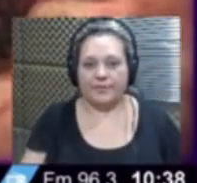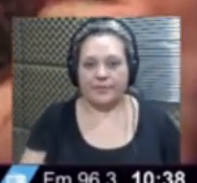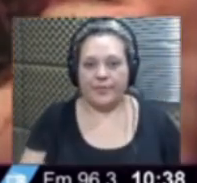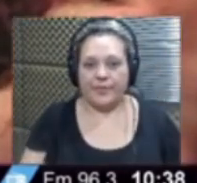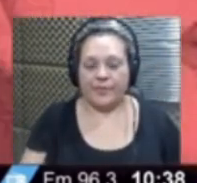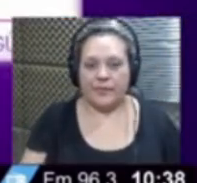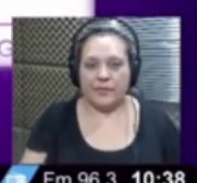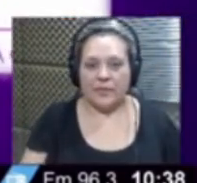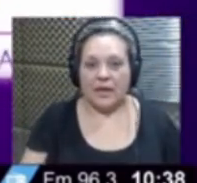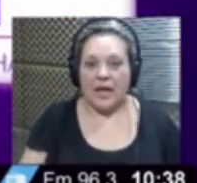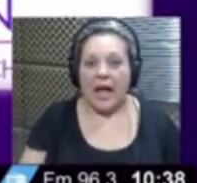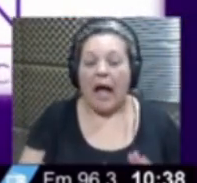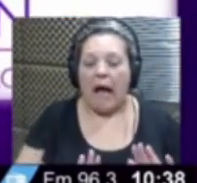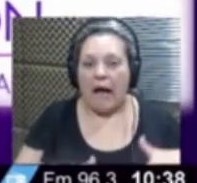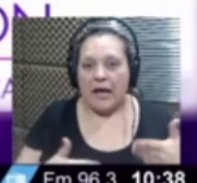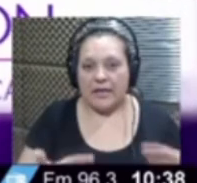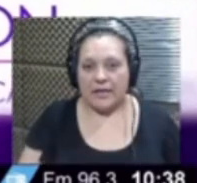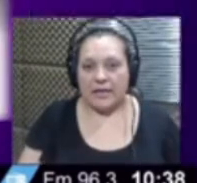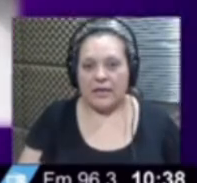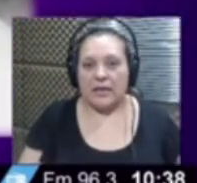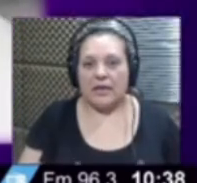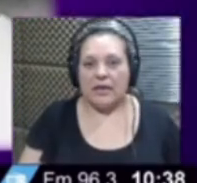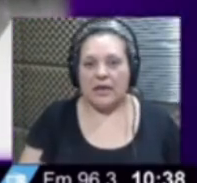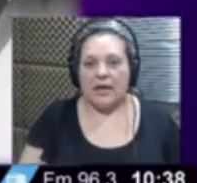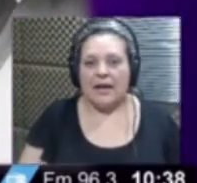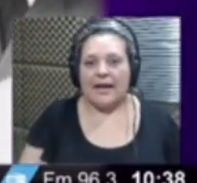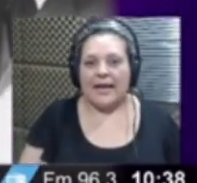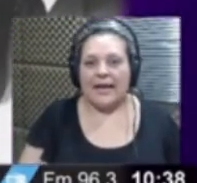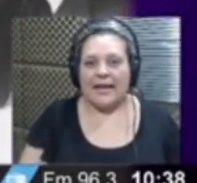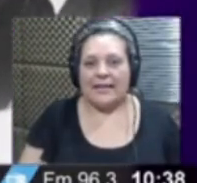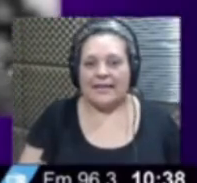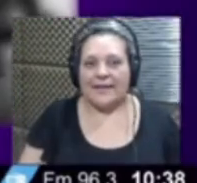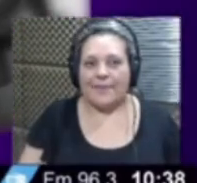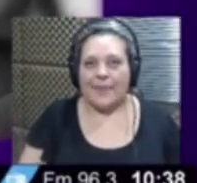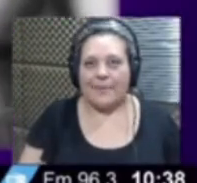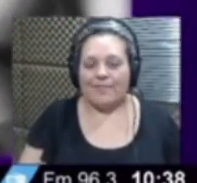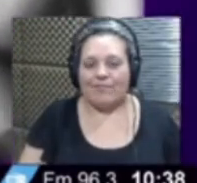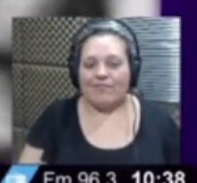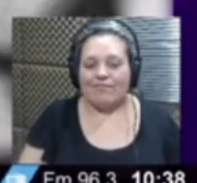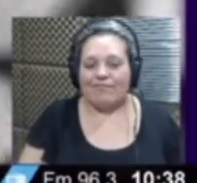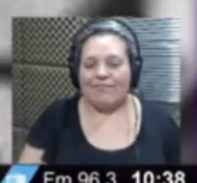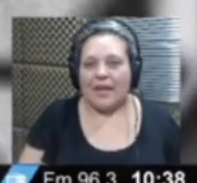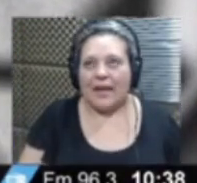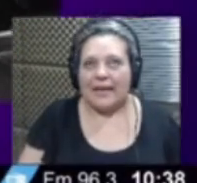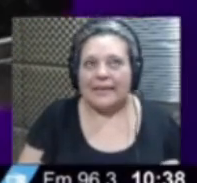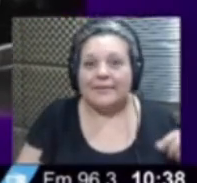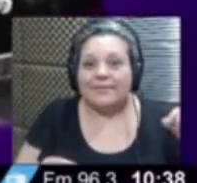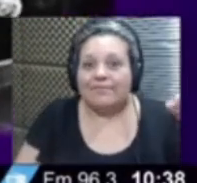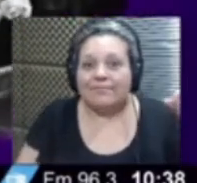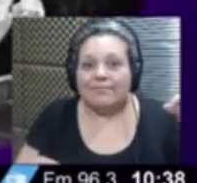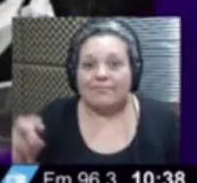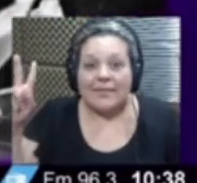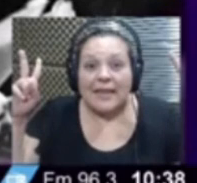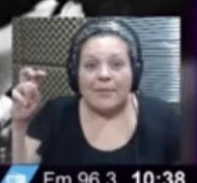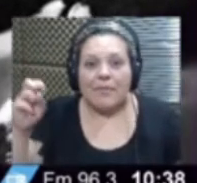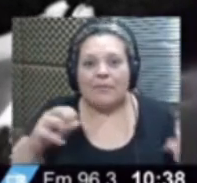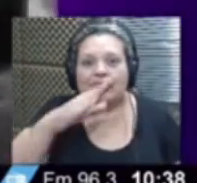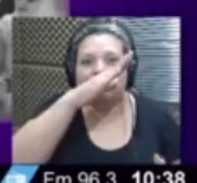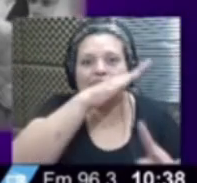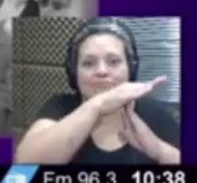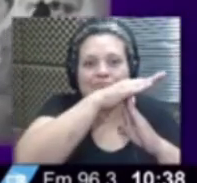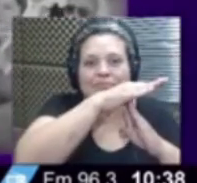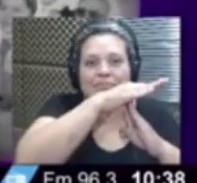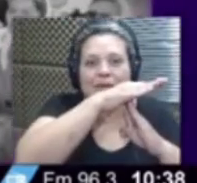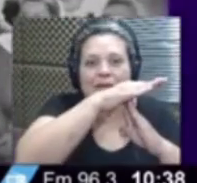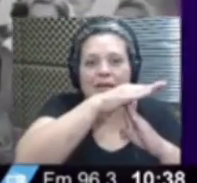reivindica, perdón, el pensamiento de la lucha negra. El movimiento panafricanista nace ya